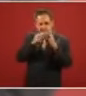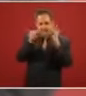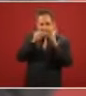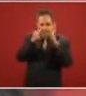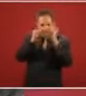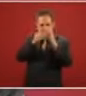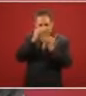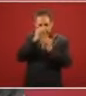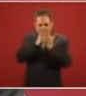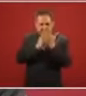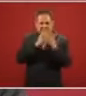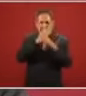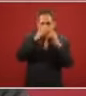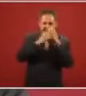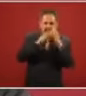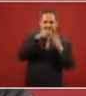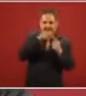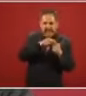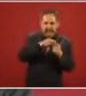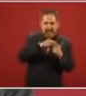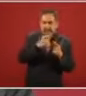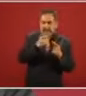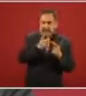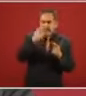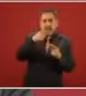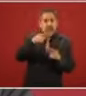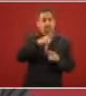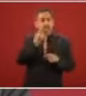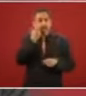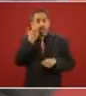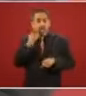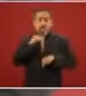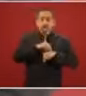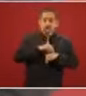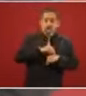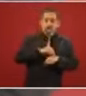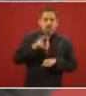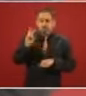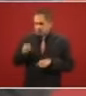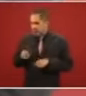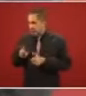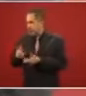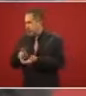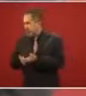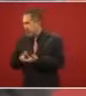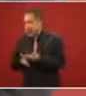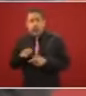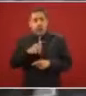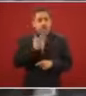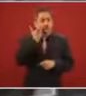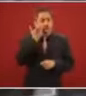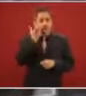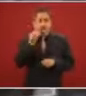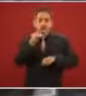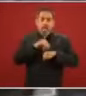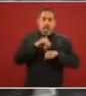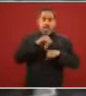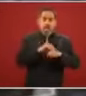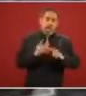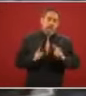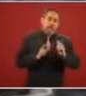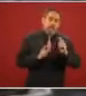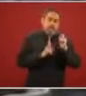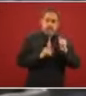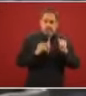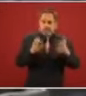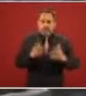de productos, ¿sí?, de lo que cuesta en el mercado y lo que cobraron por los productos.